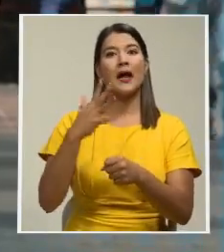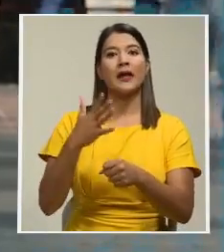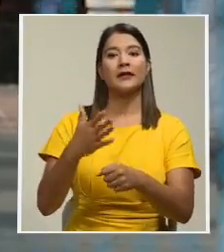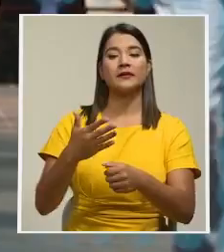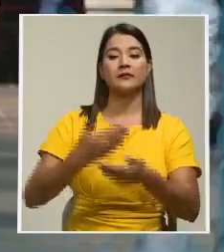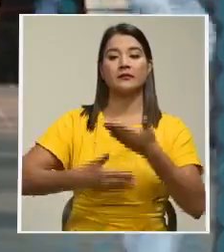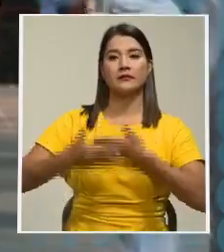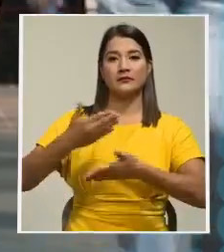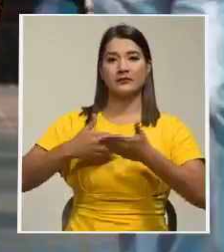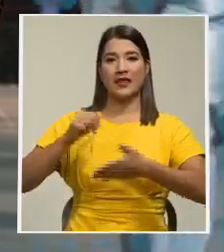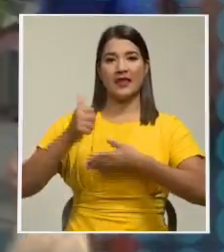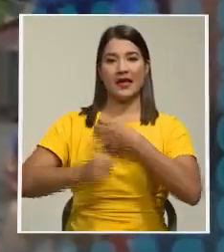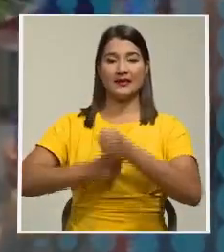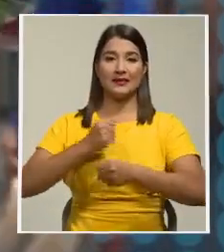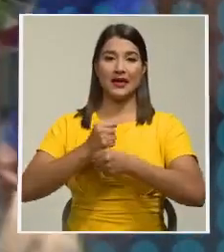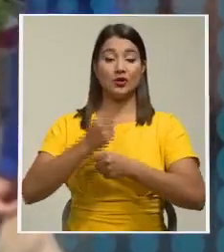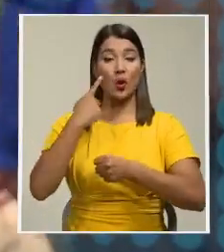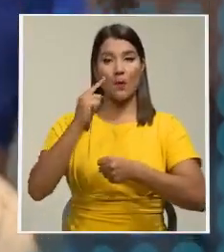debido a la pandemia.